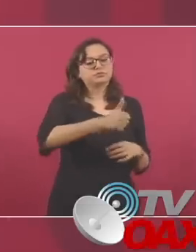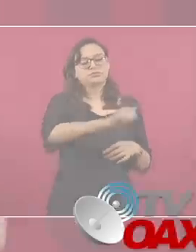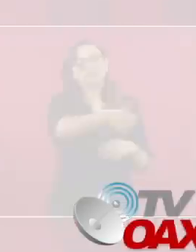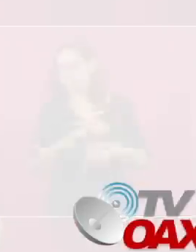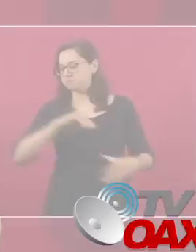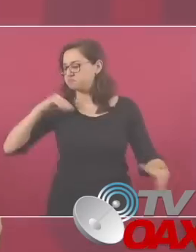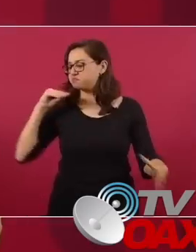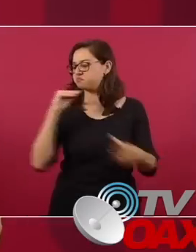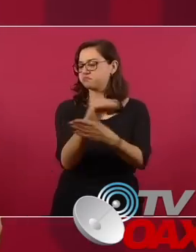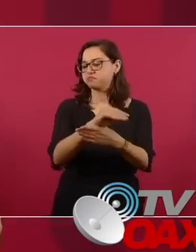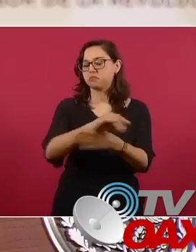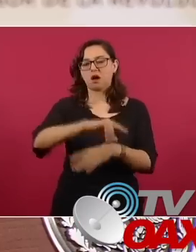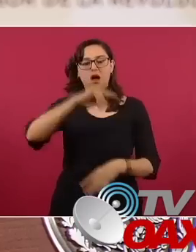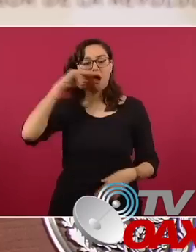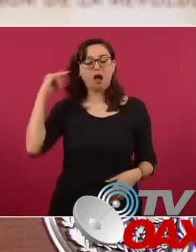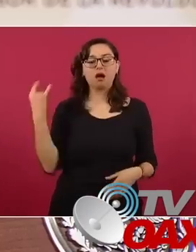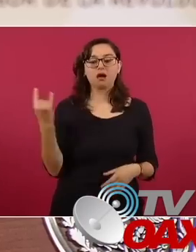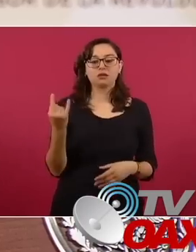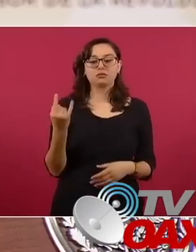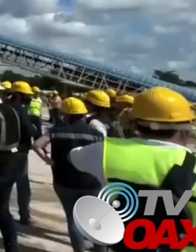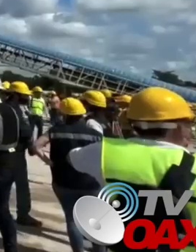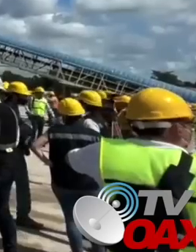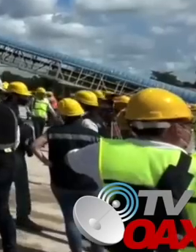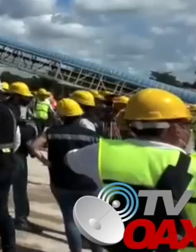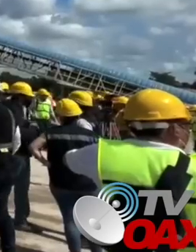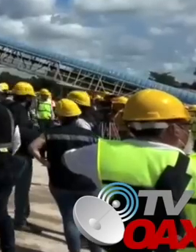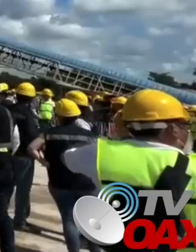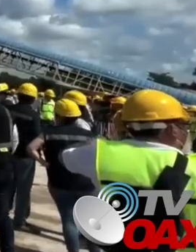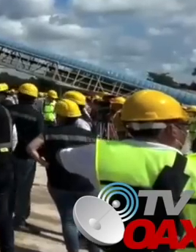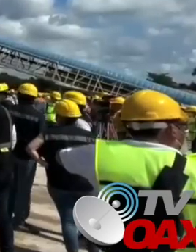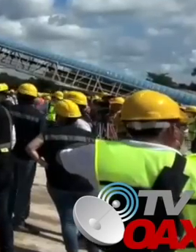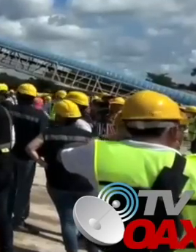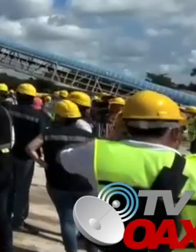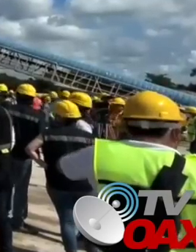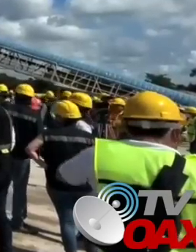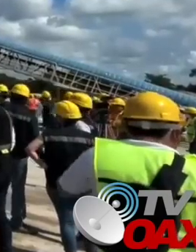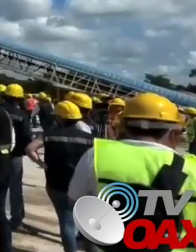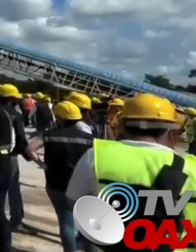recuperar tiempo. De todas maneras, vamos a cumplir